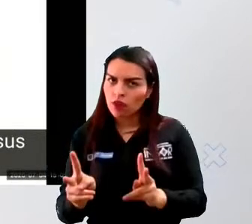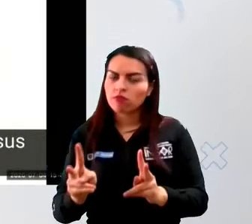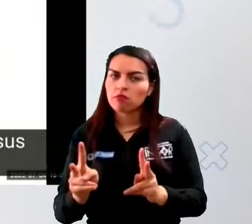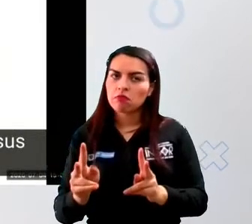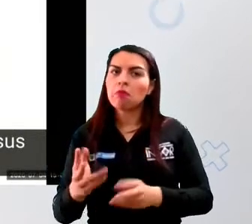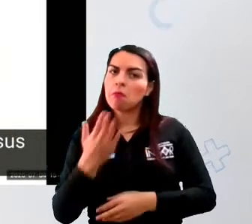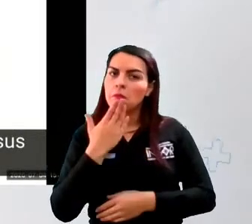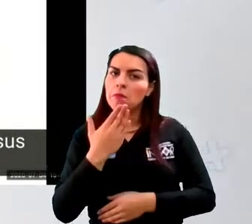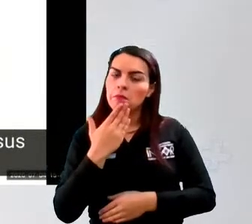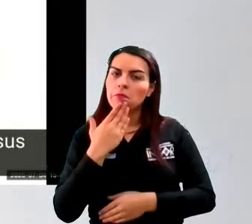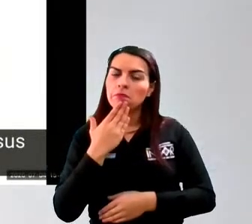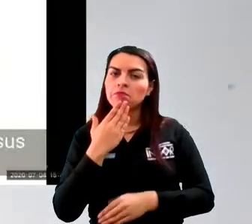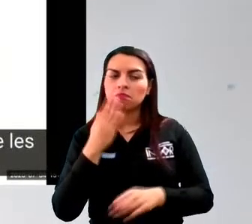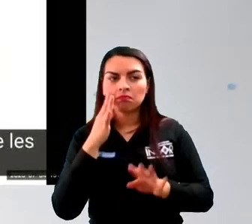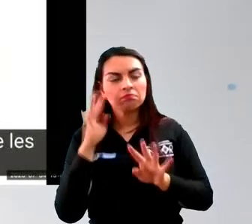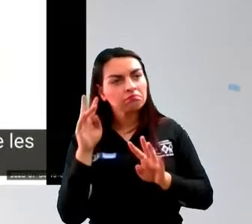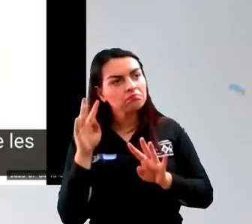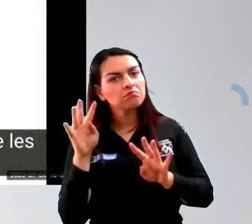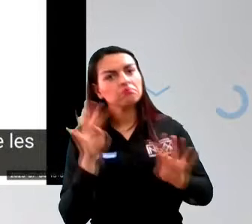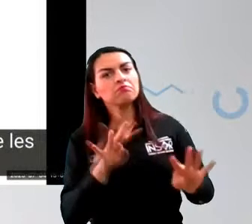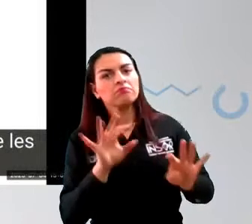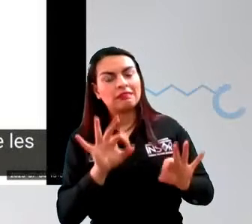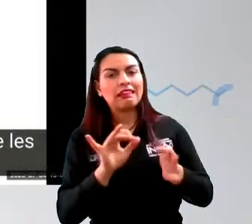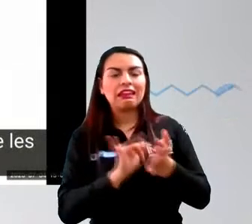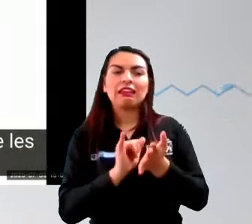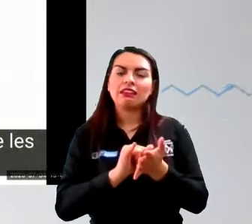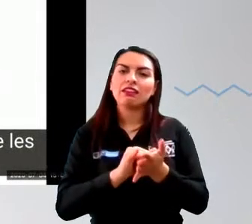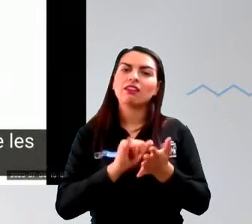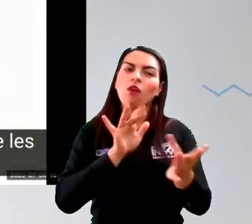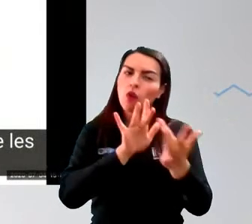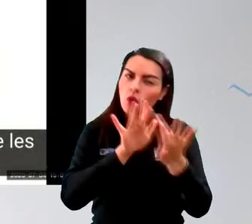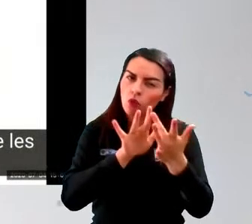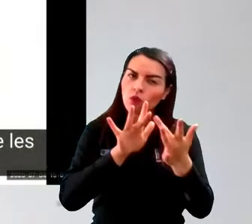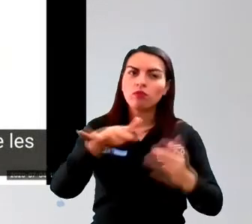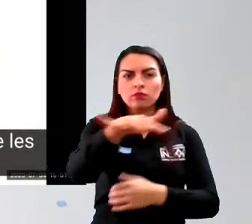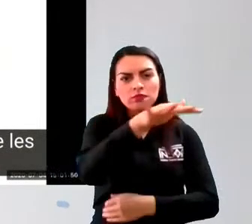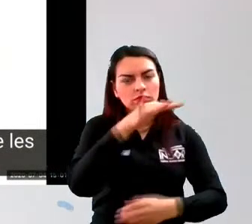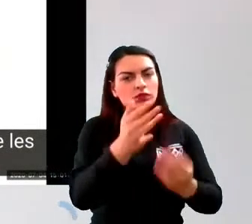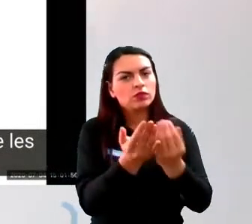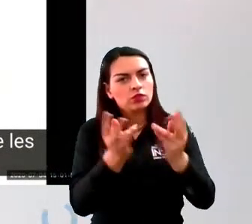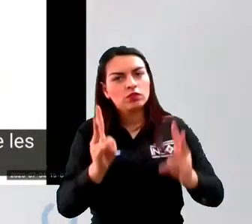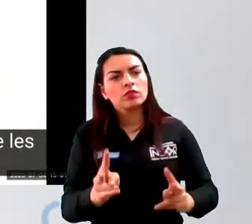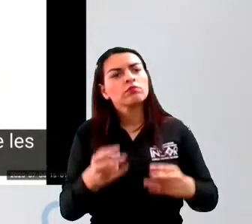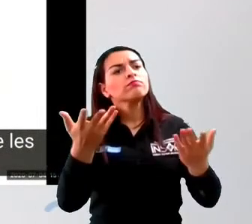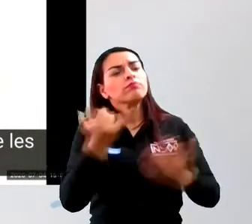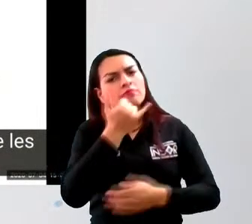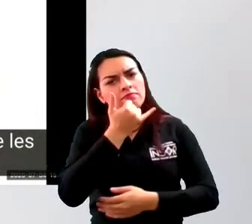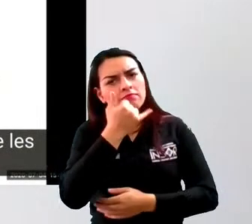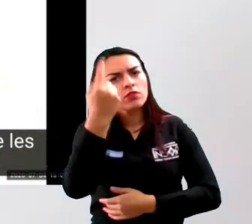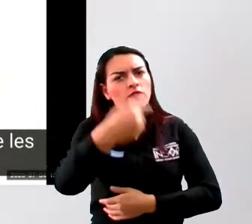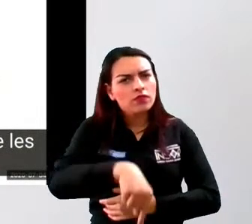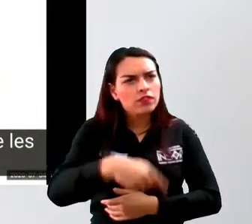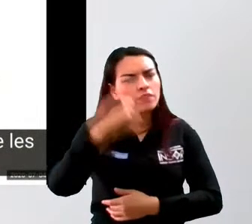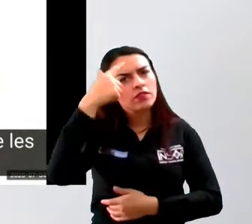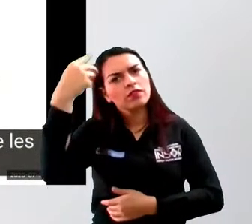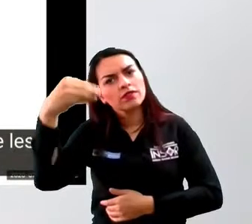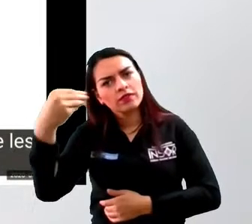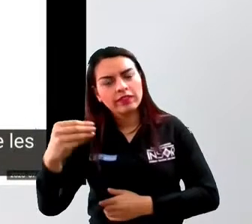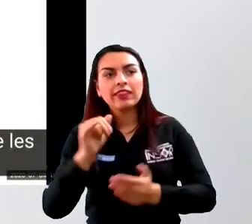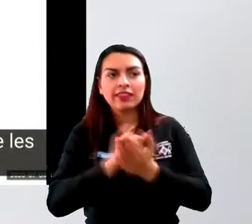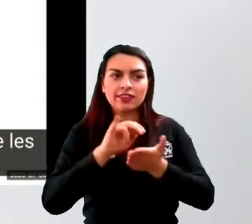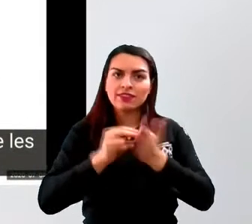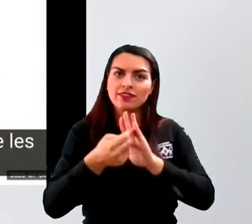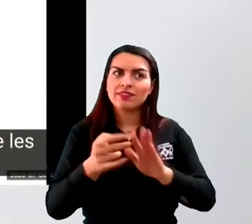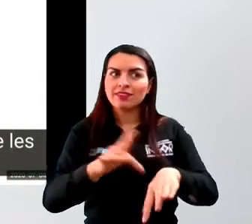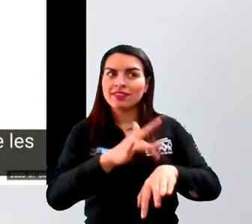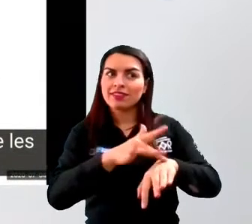o escuchado en un estudiante por un tiempo, comuníquese con ellos y dígales que lo extraña. Comprométase con los estudiantes a lo que les